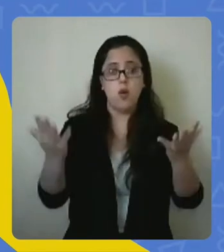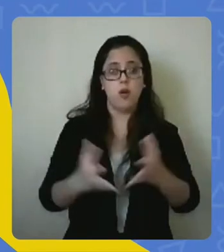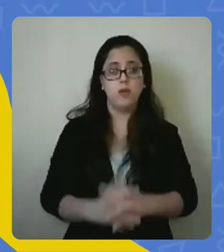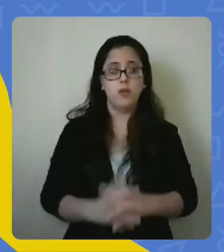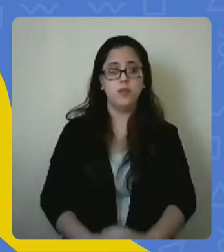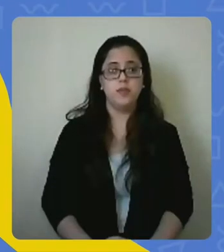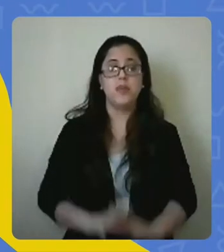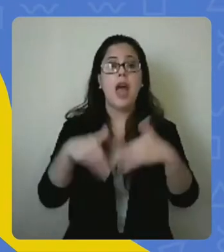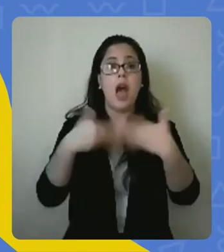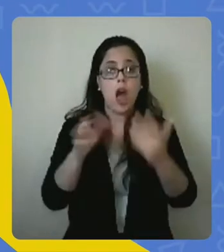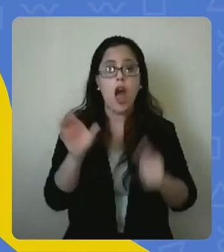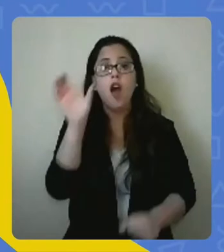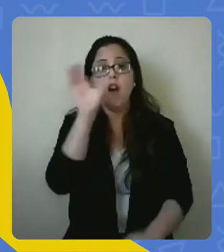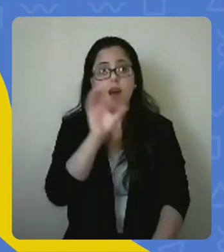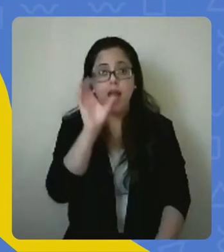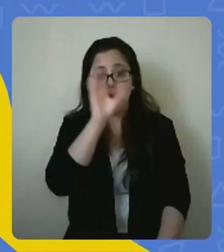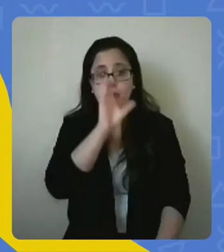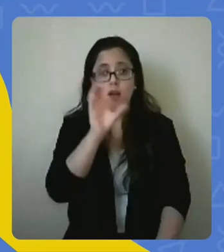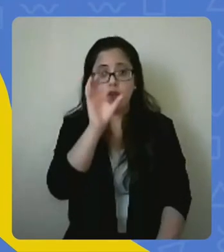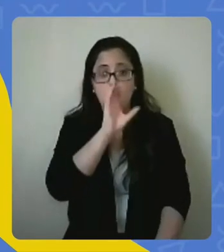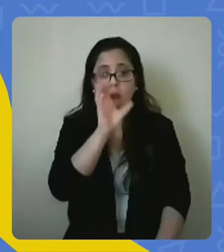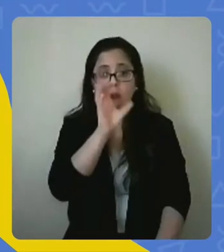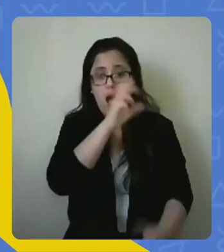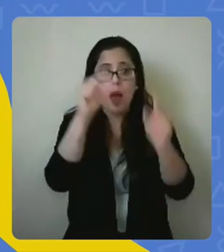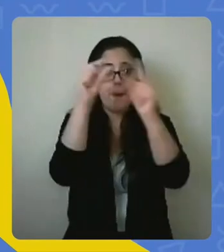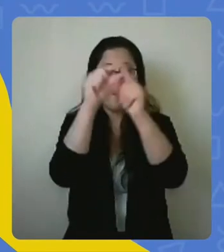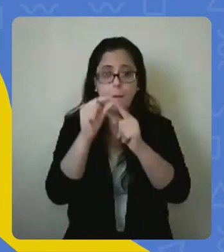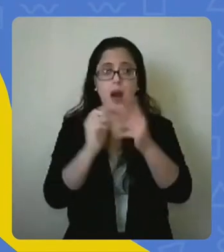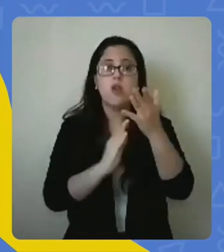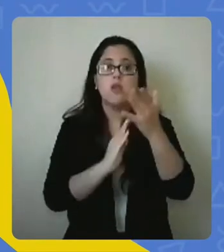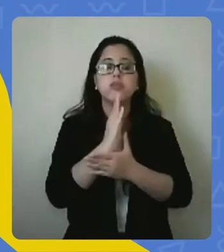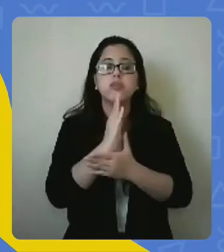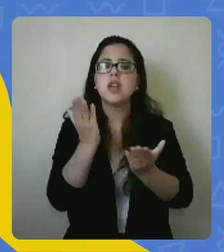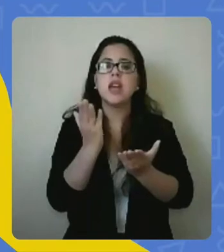buscar palabras que comiencen con U.